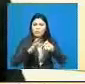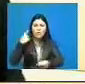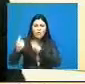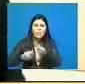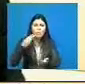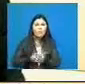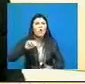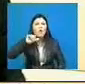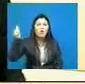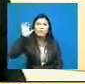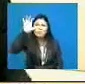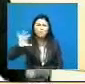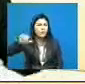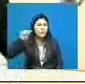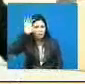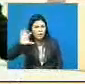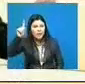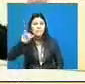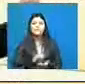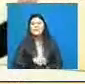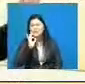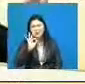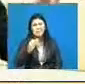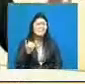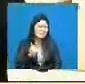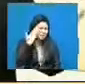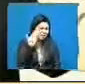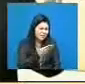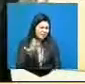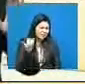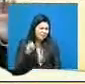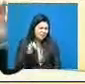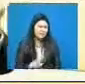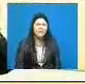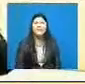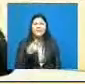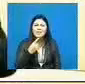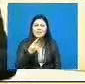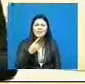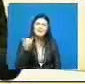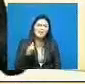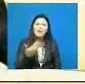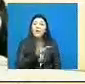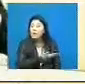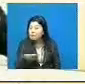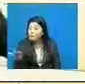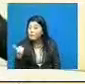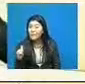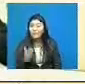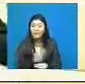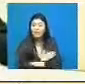con el exterior. Y ahí siempre lo he dicho. Por eso ustedes me han oído hablar de